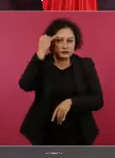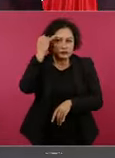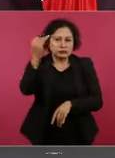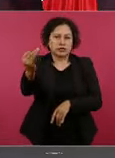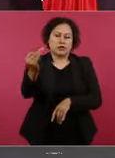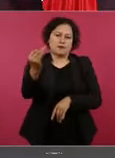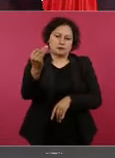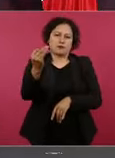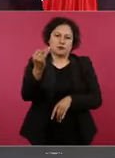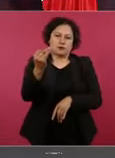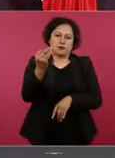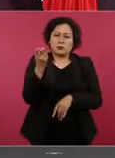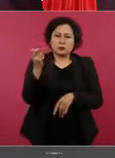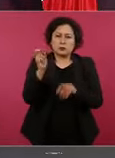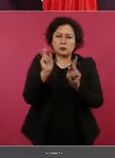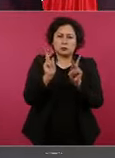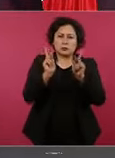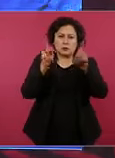Este puente nada más